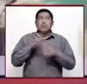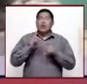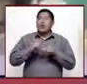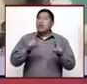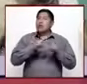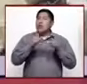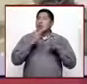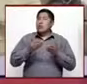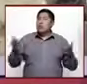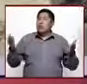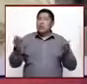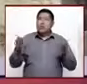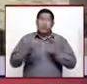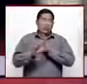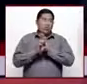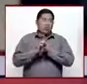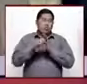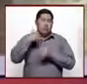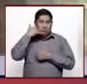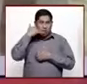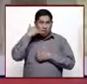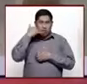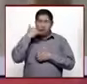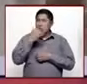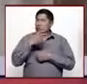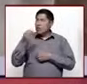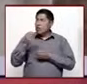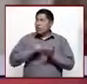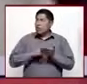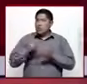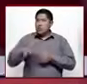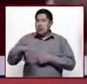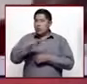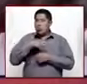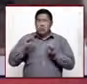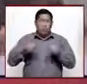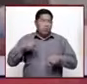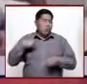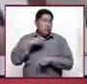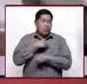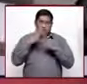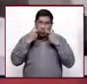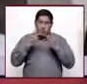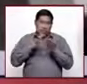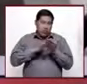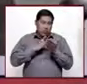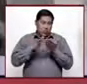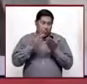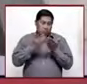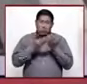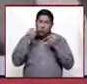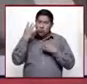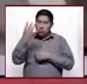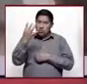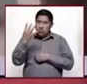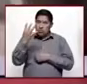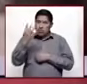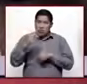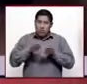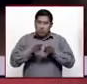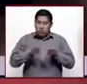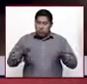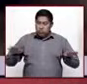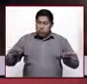diferentes objetos, entre ellos celulares. Precisamente por este lado podemos ver los celulares. Hasta el momento 4 que ya se han